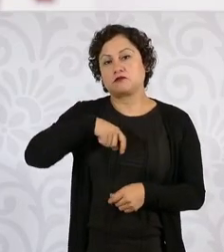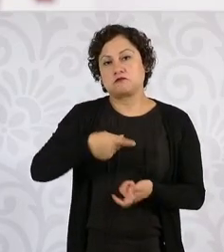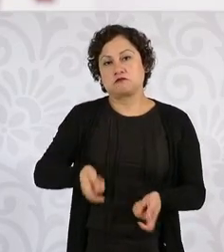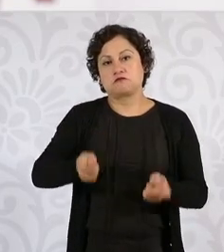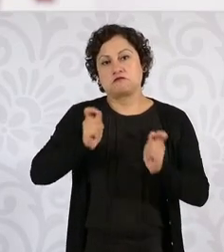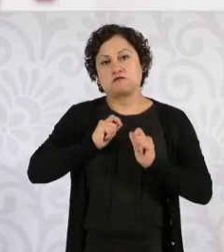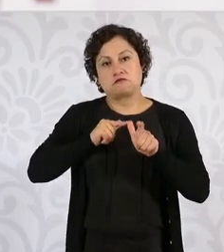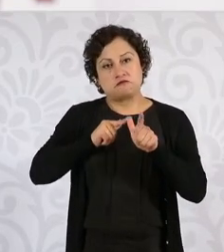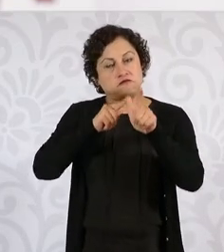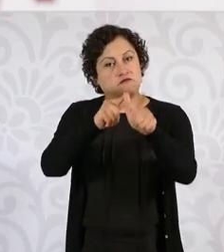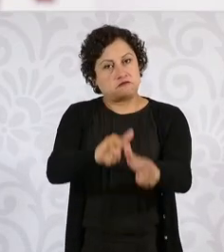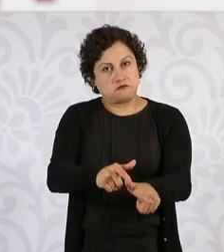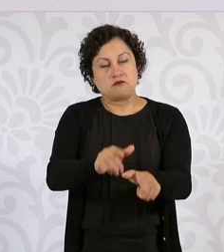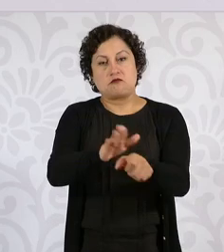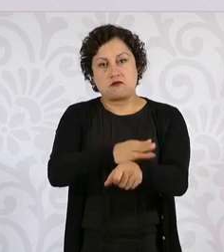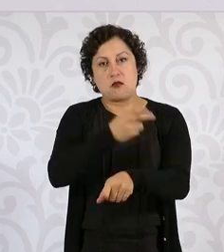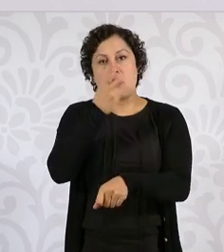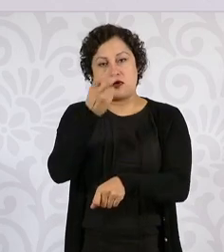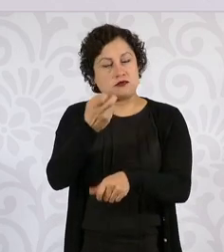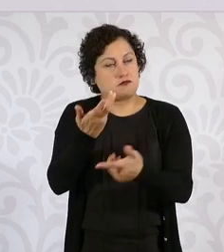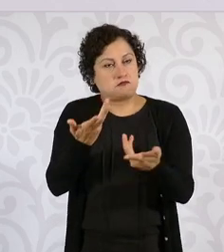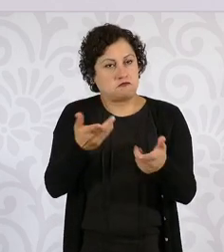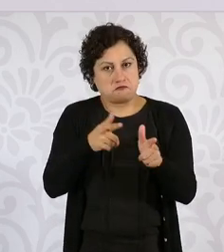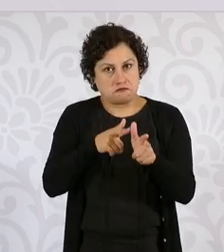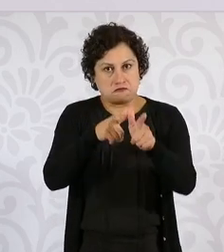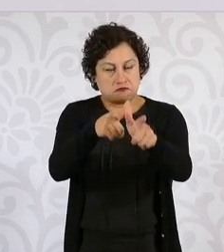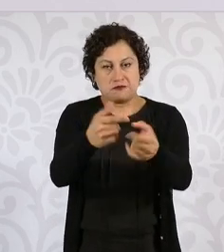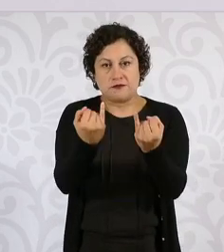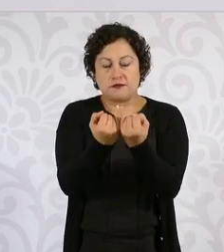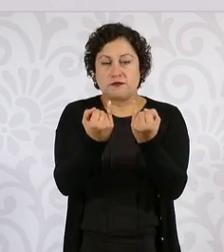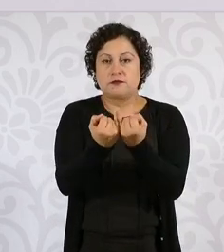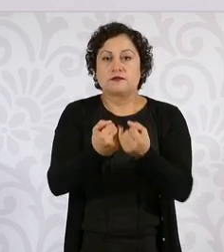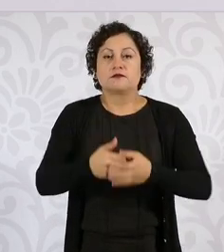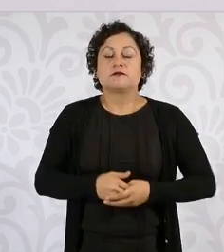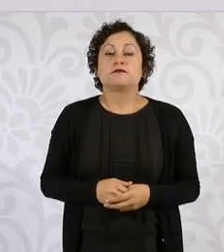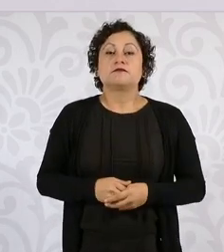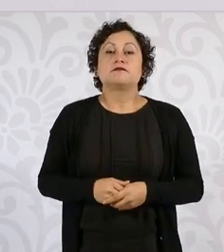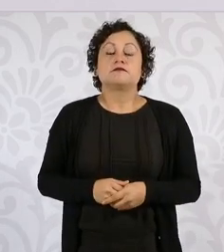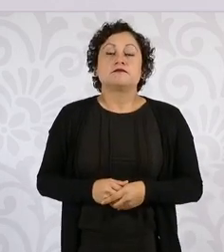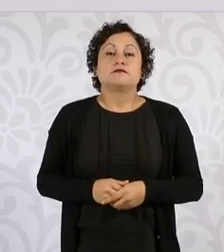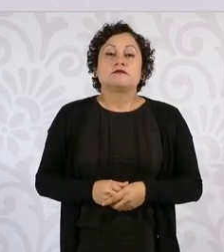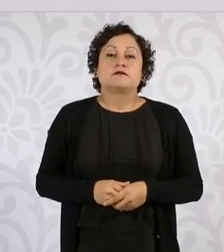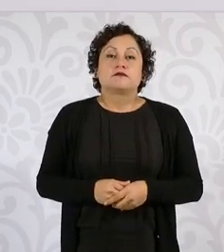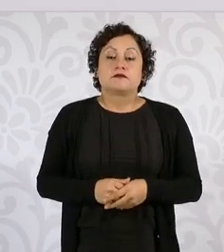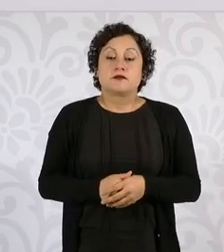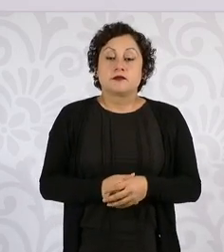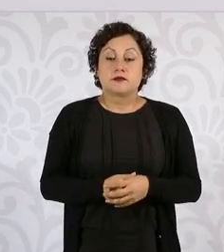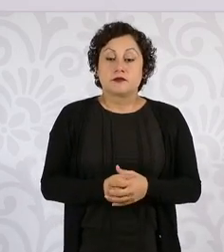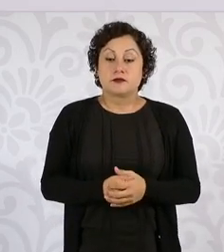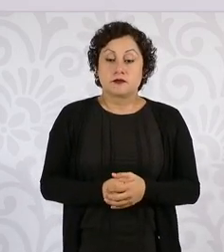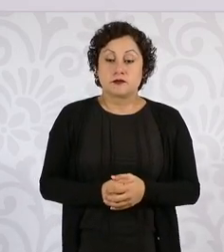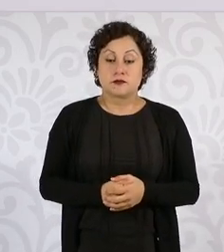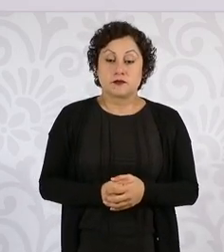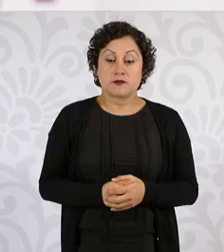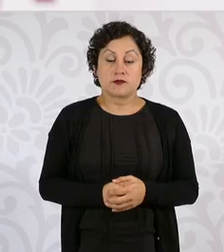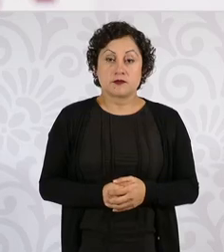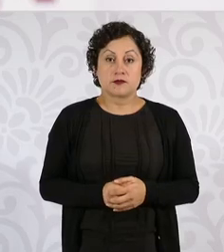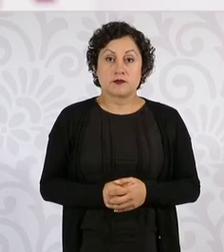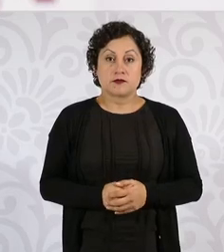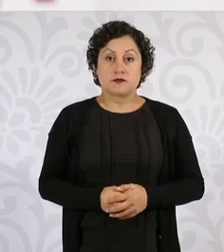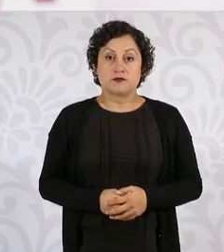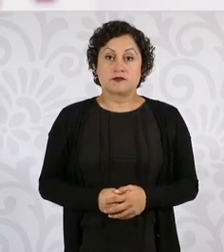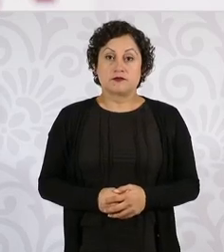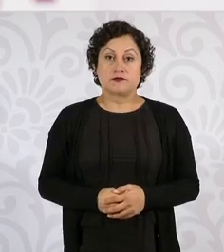En ese sentido también hay continuidad. va a funcionar el